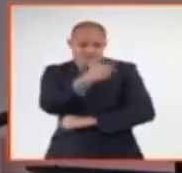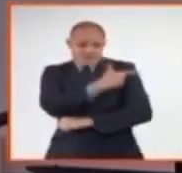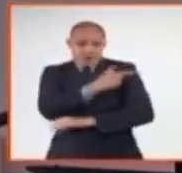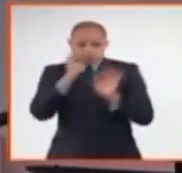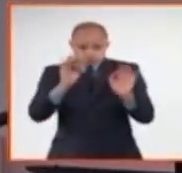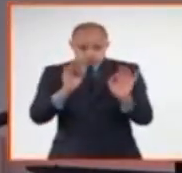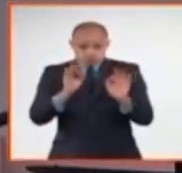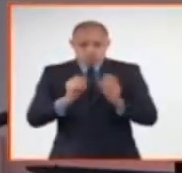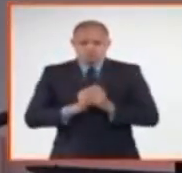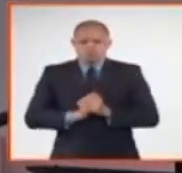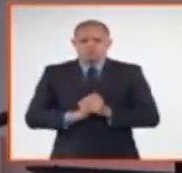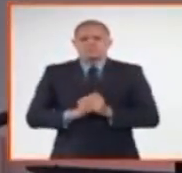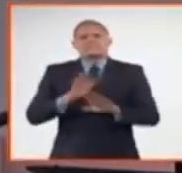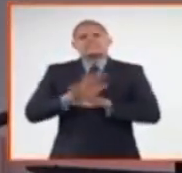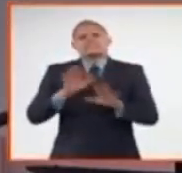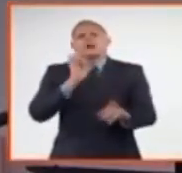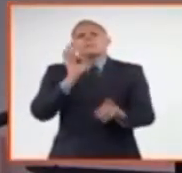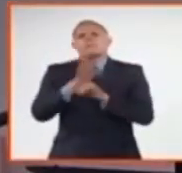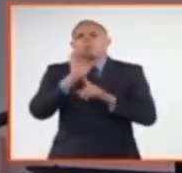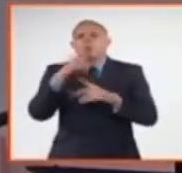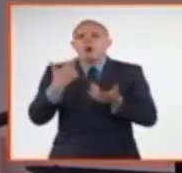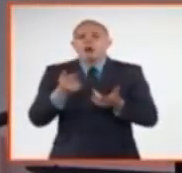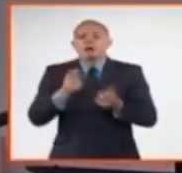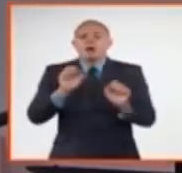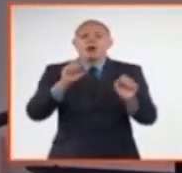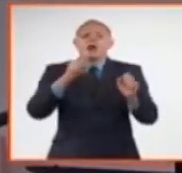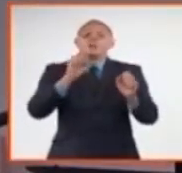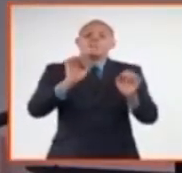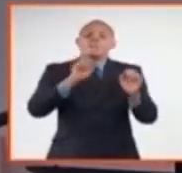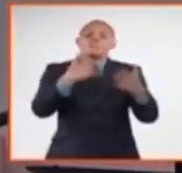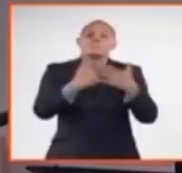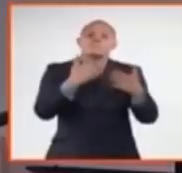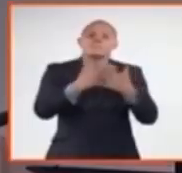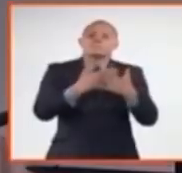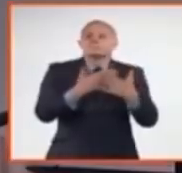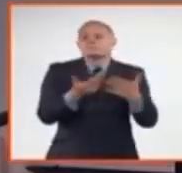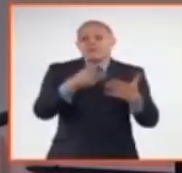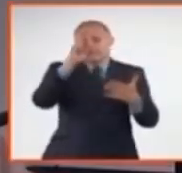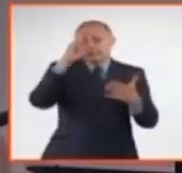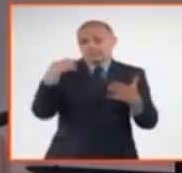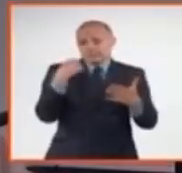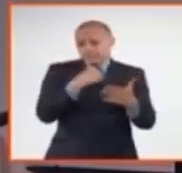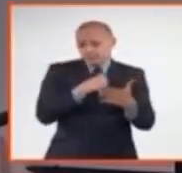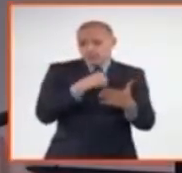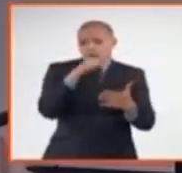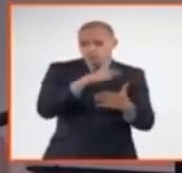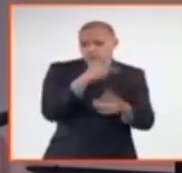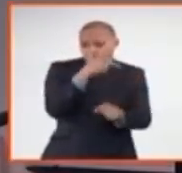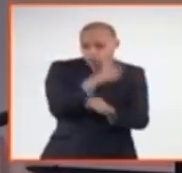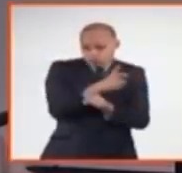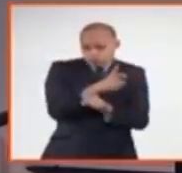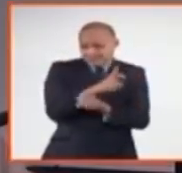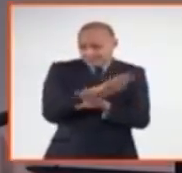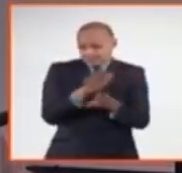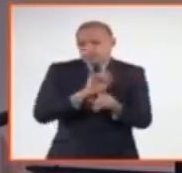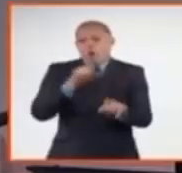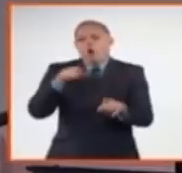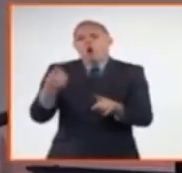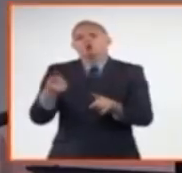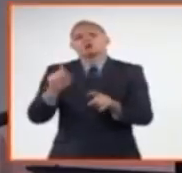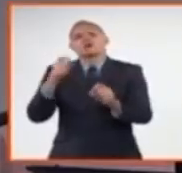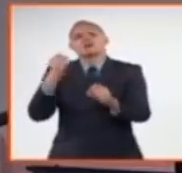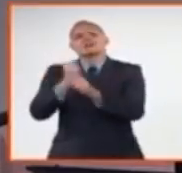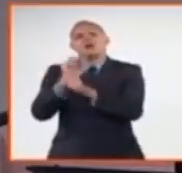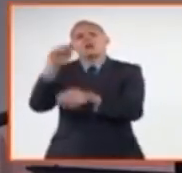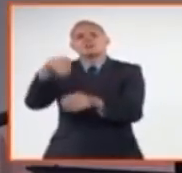que se hizo en el personal de riesgo de biopharma y personal de salud después se extendió la intervención sanitaria y después ya